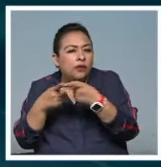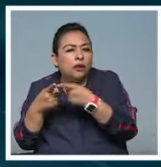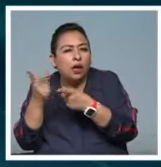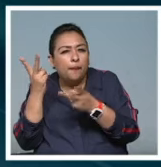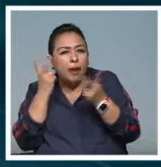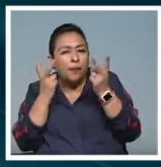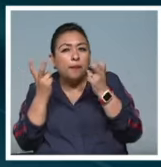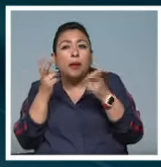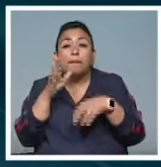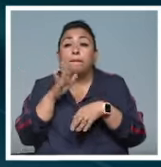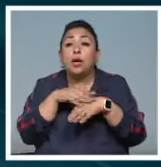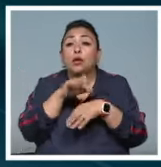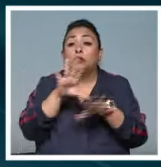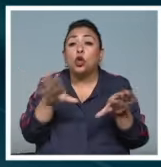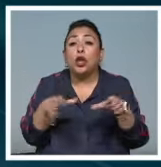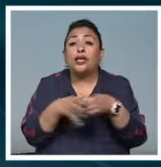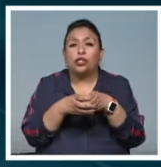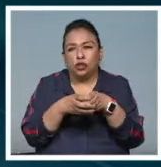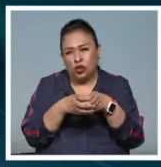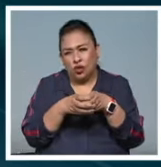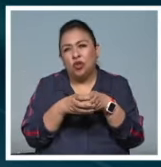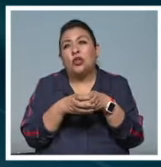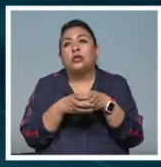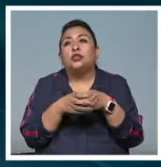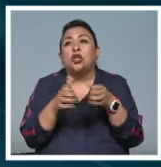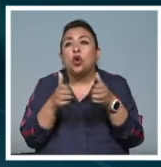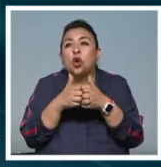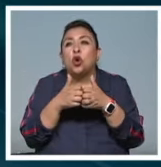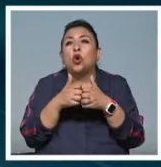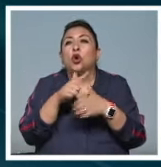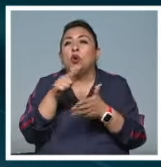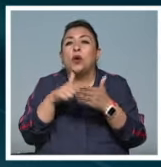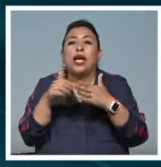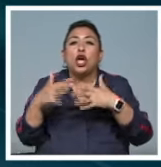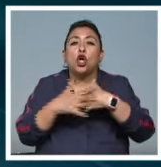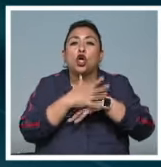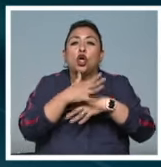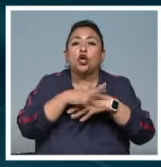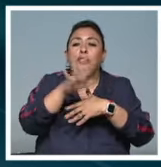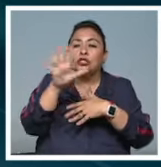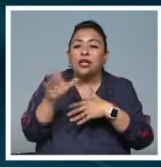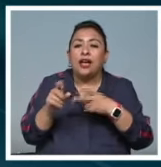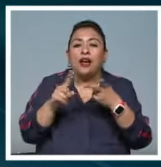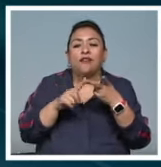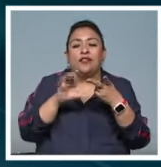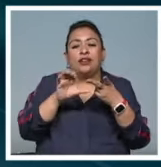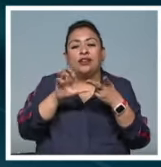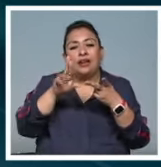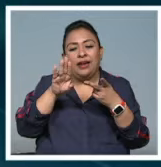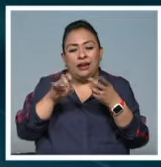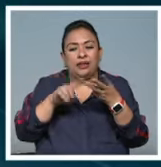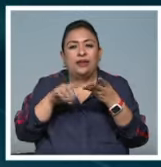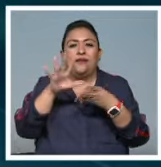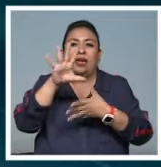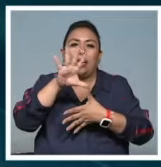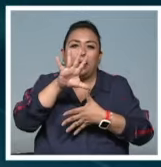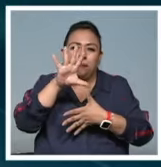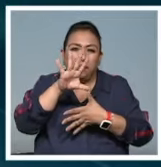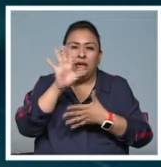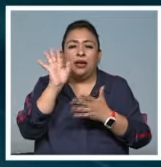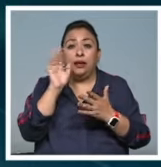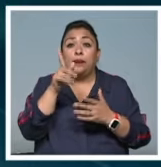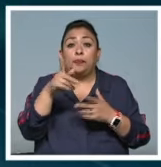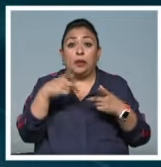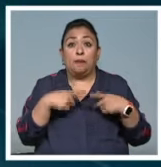particularmente colecciones relacionadas con las costas de África, con el Caribe, con América.